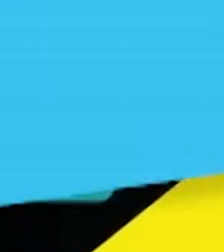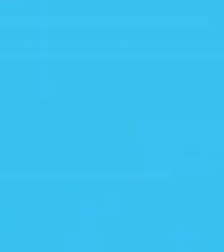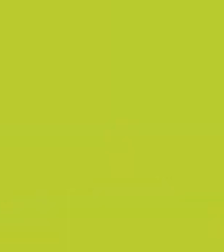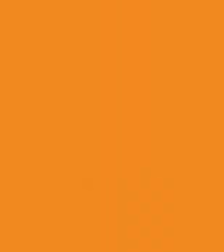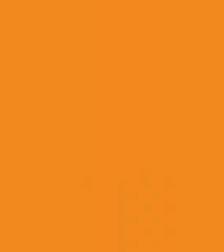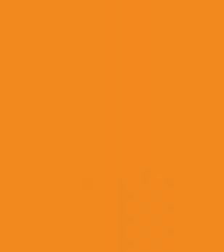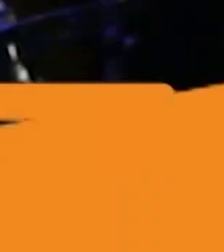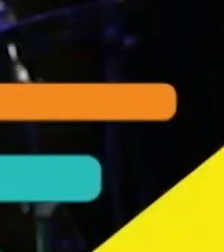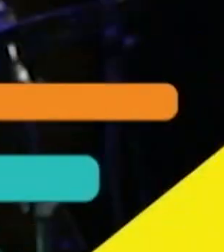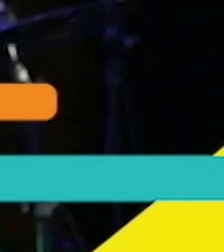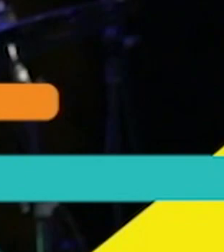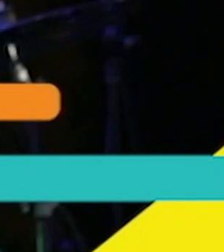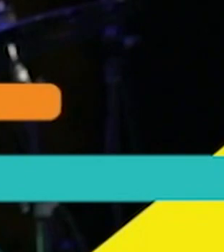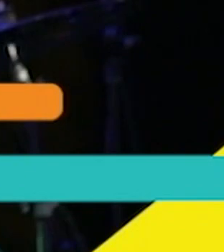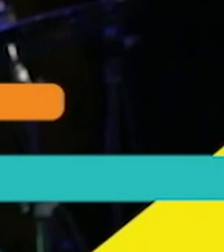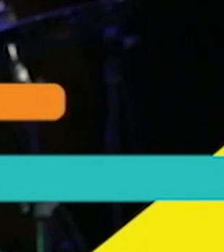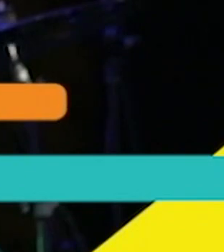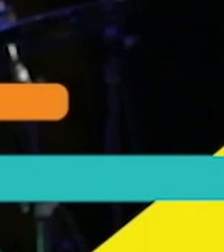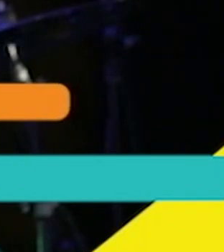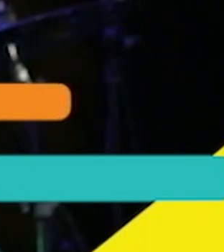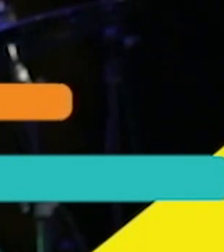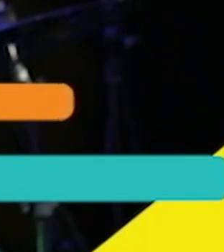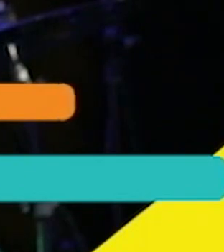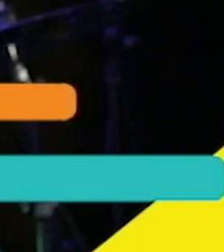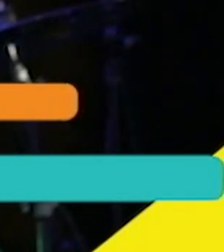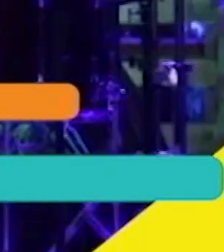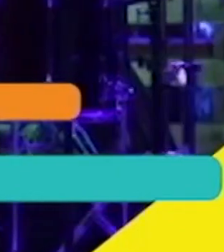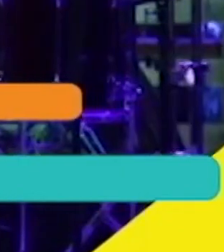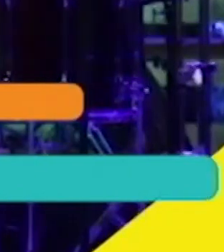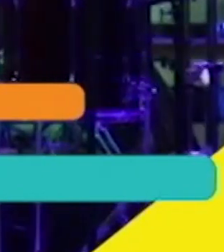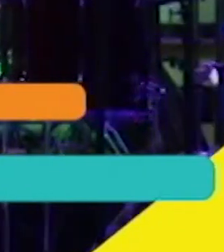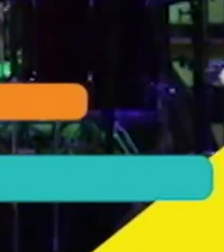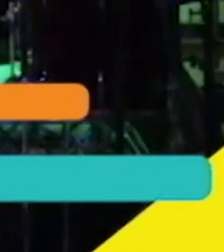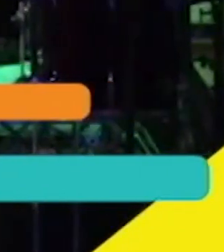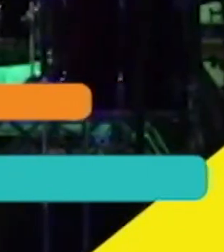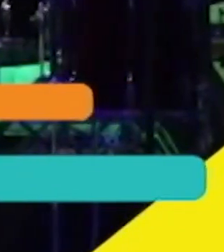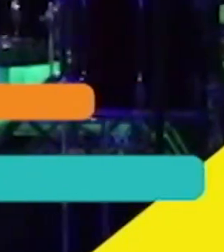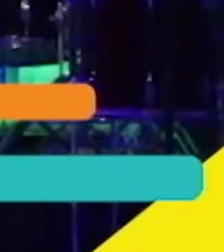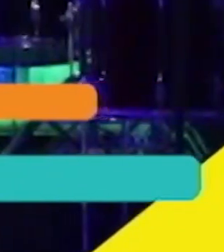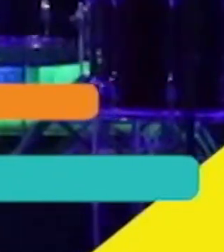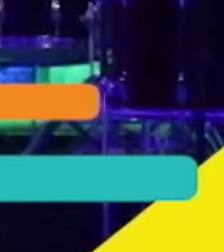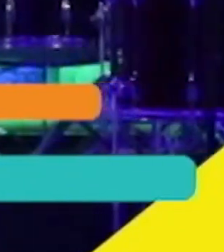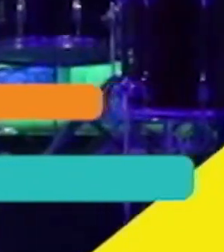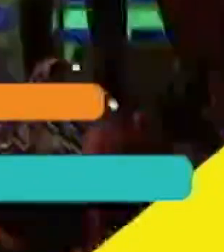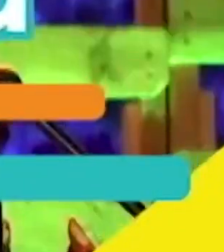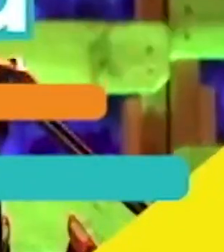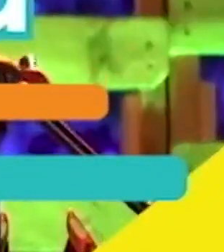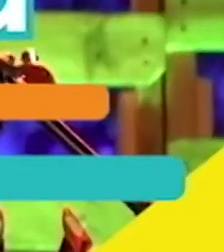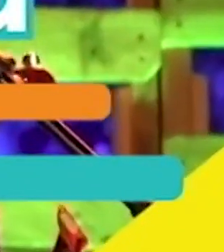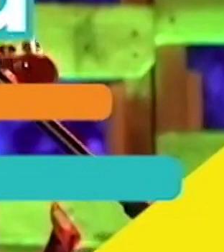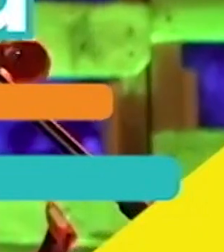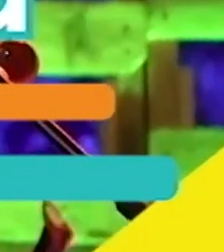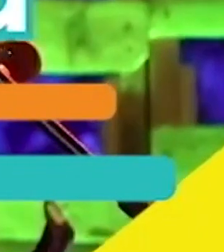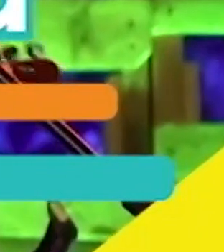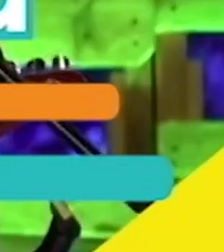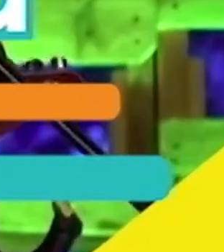México, donde el grupo Centas nos muestra su música fusión, ranchera y